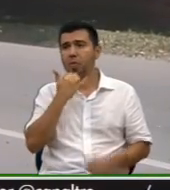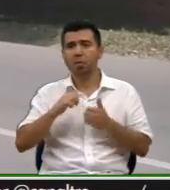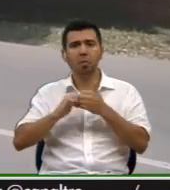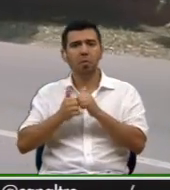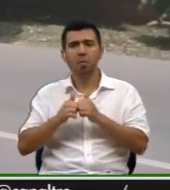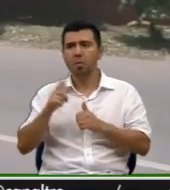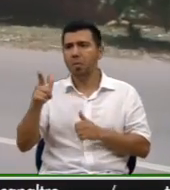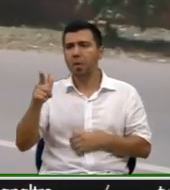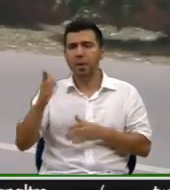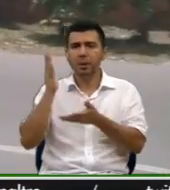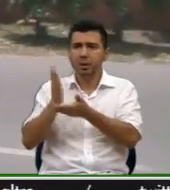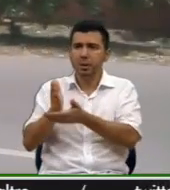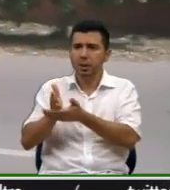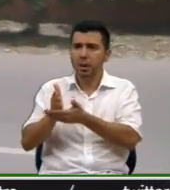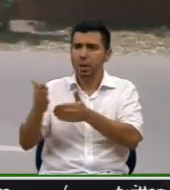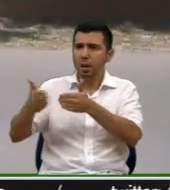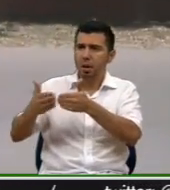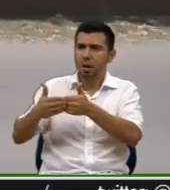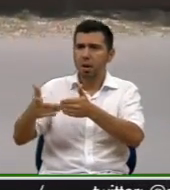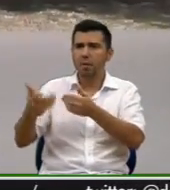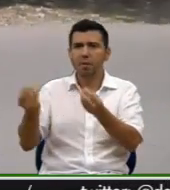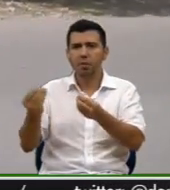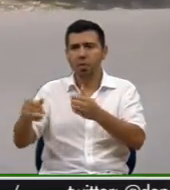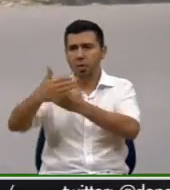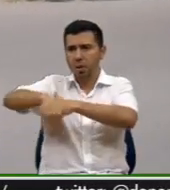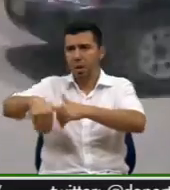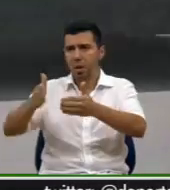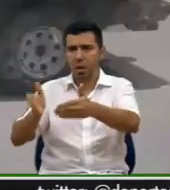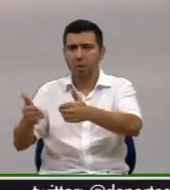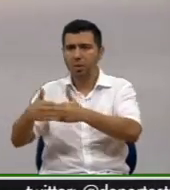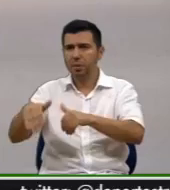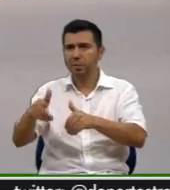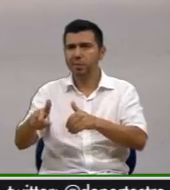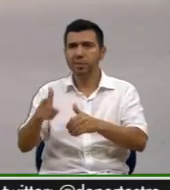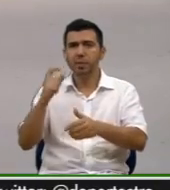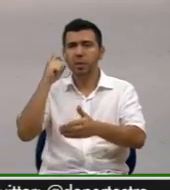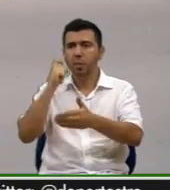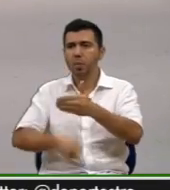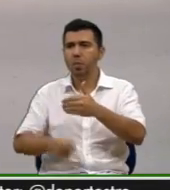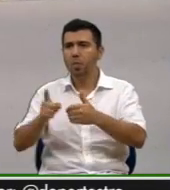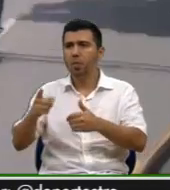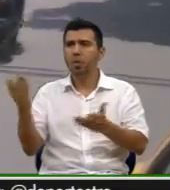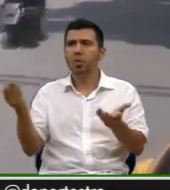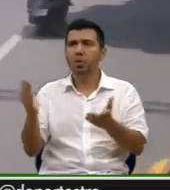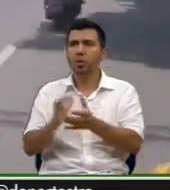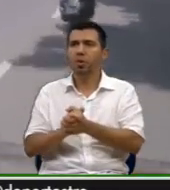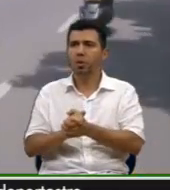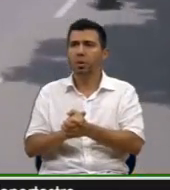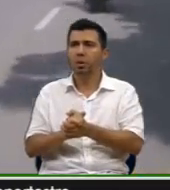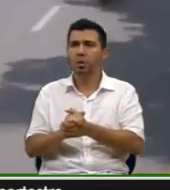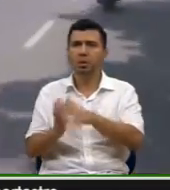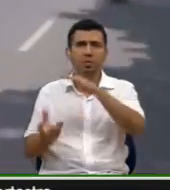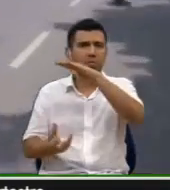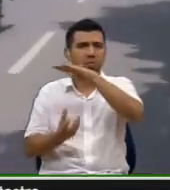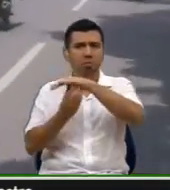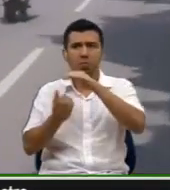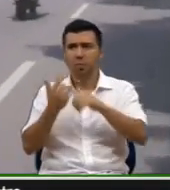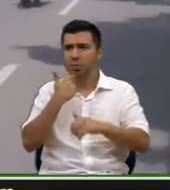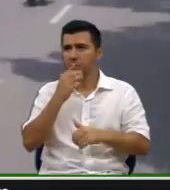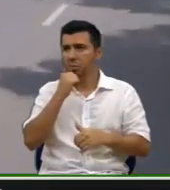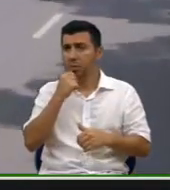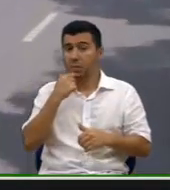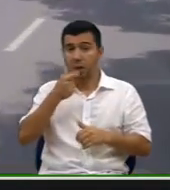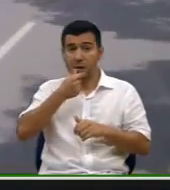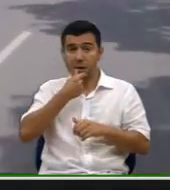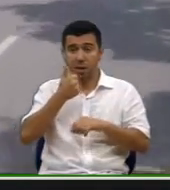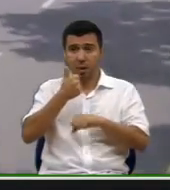ninguna señalización que indique que en esta zona se están aplicando estas fotomultas. Por eso, el secretario de Tránsito Municipal advirtió